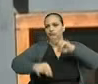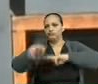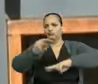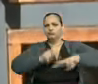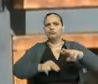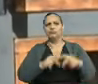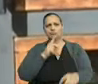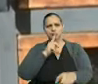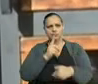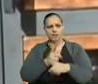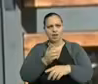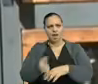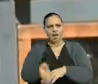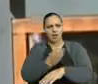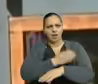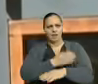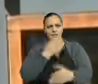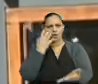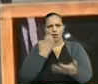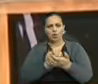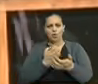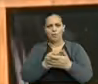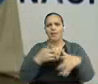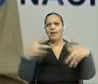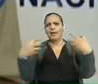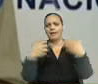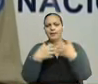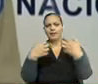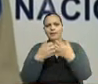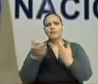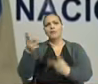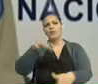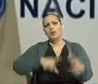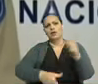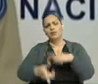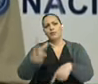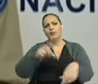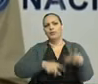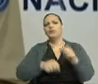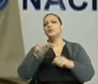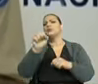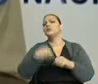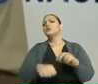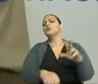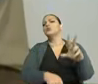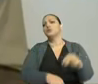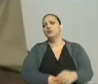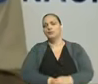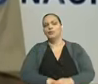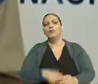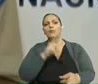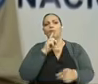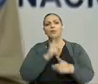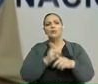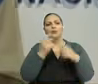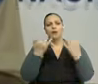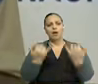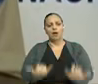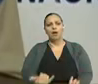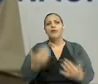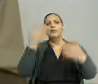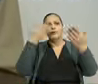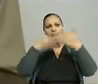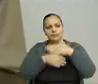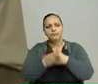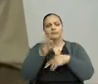de pruebas, que incluiría máquinas de laboratorio. Y justamente se encuentran todavía en el procedimiento de allanamiento. Fiscalía